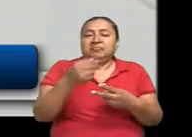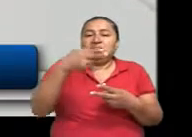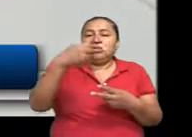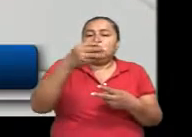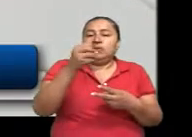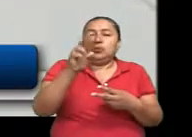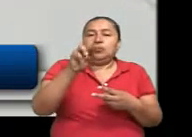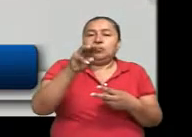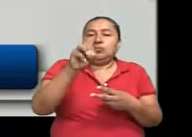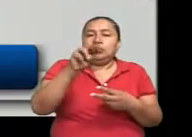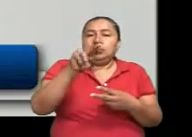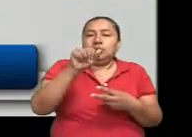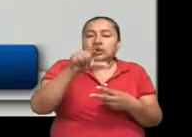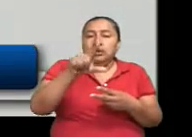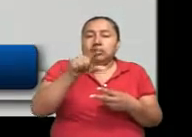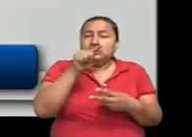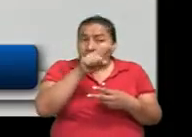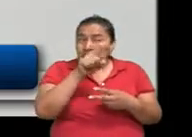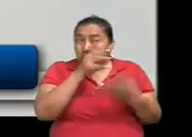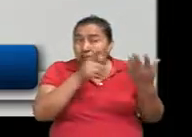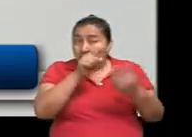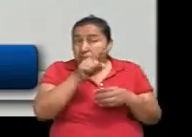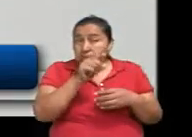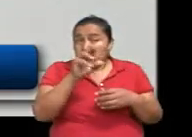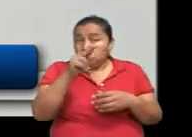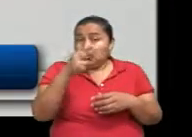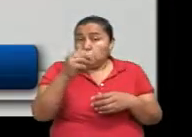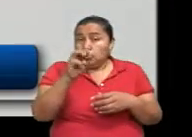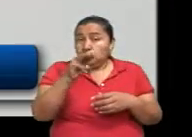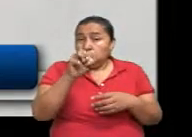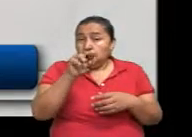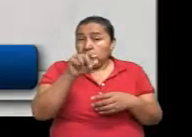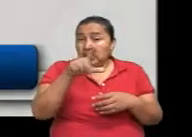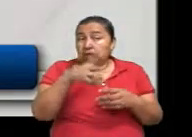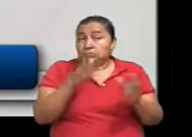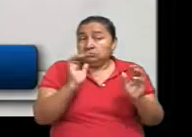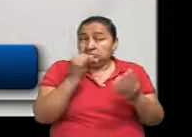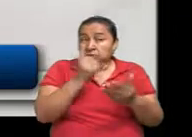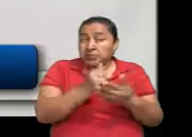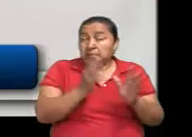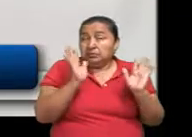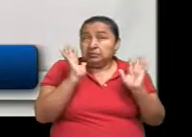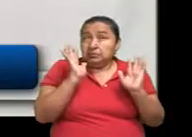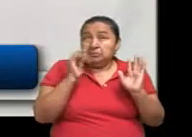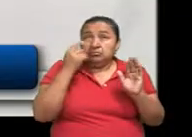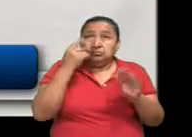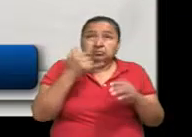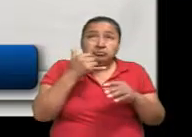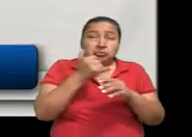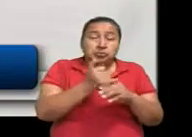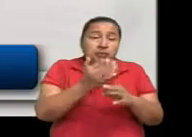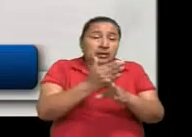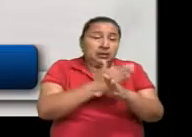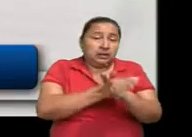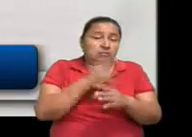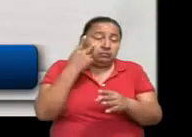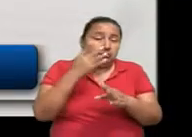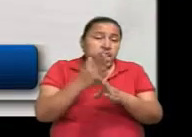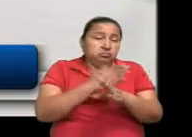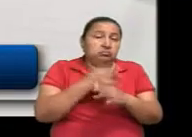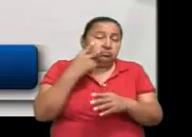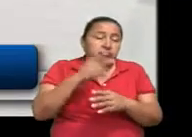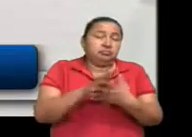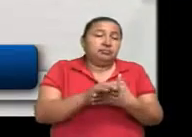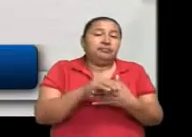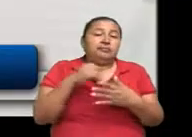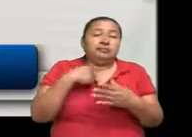hormonales. ¿Ese puede ser un tratamiento hormonal que le están inyectando? Estaba inyectándole ahí, antes de que